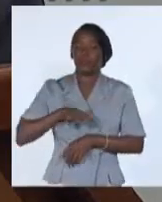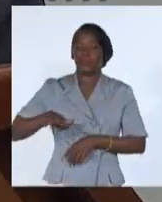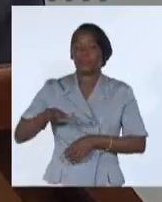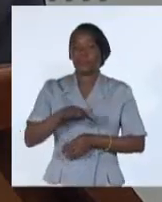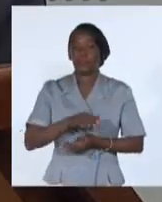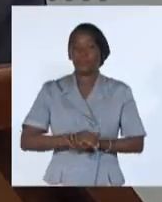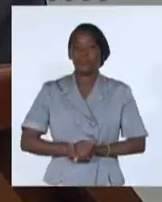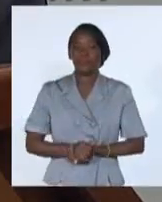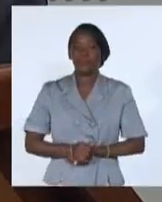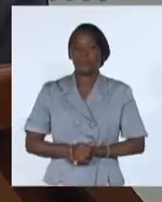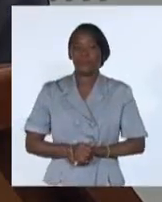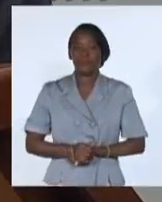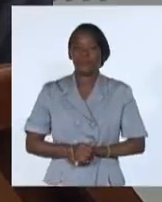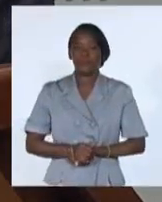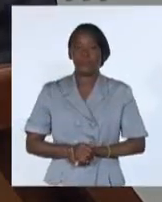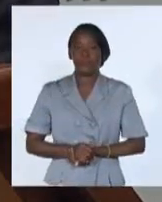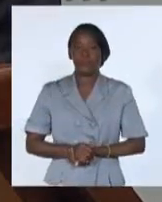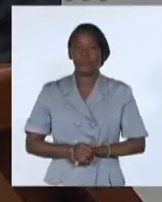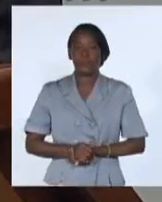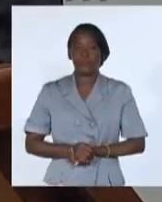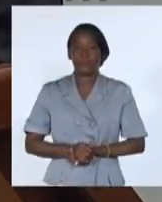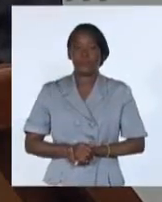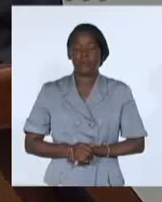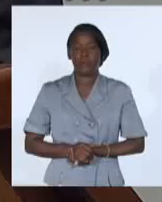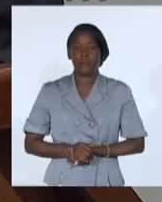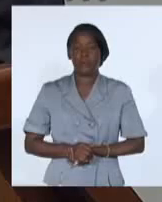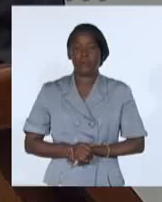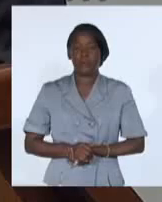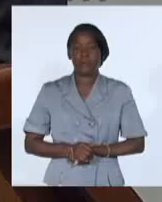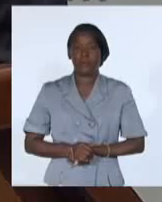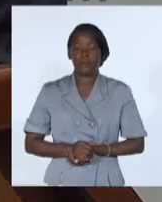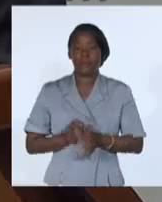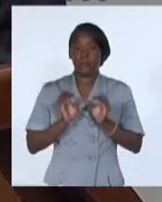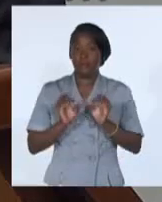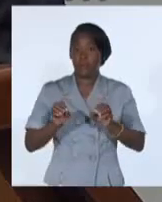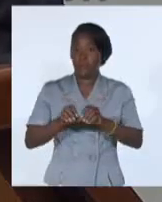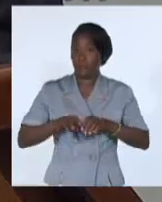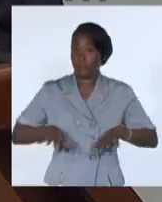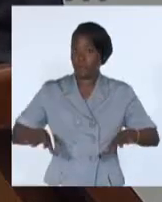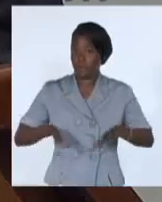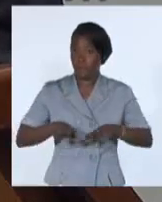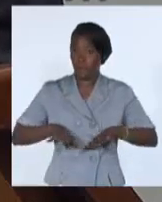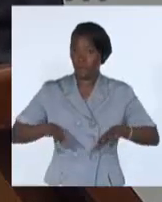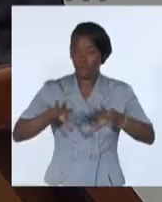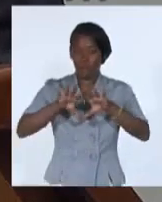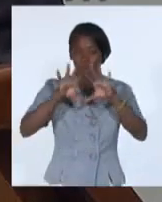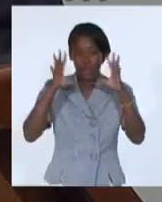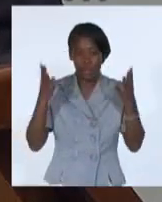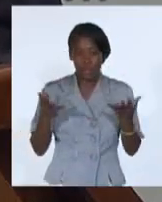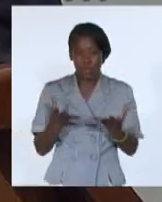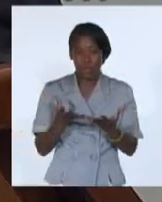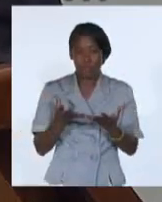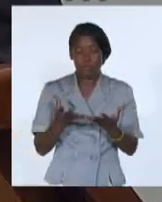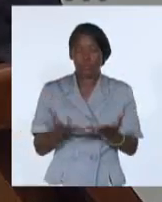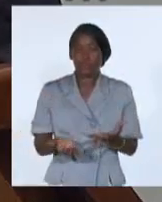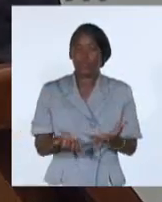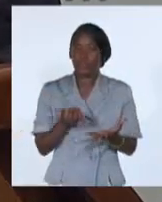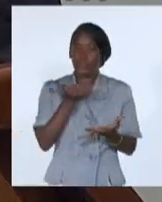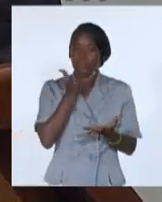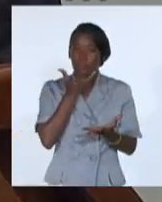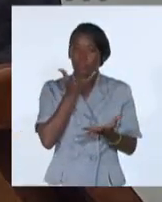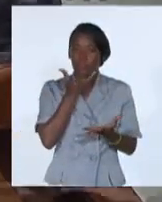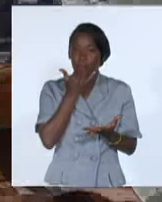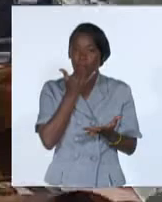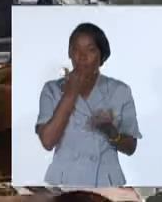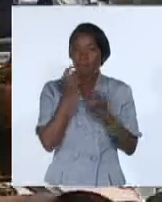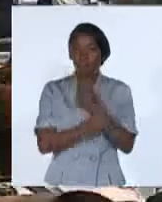fallado. La conclusión es clara. El mundo le está fallando a los países en desarrollo.